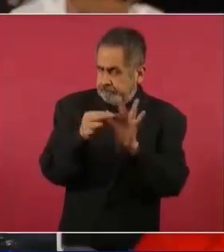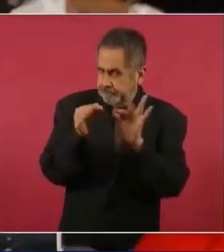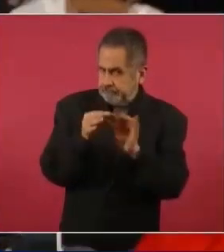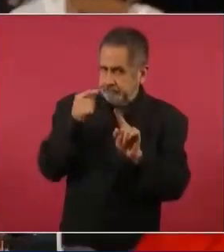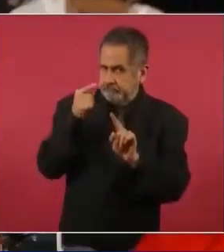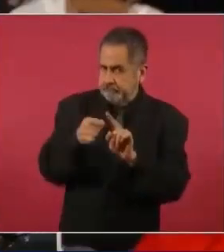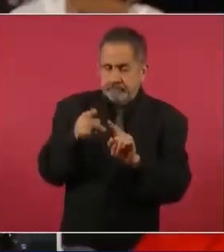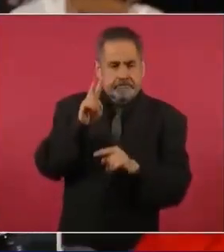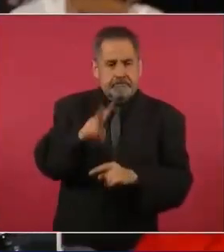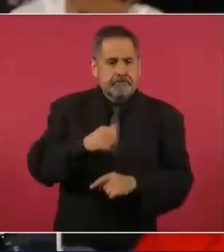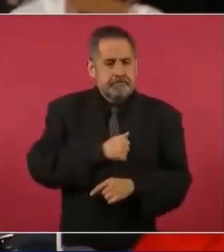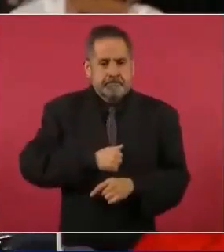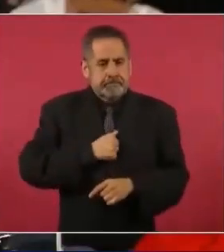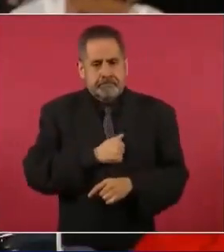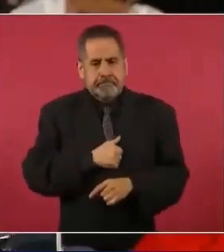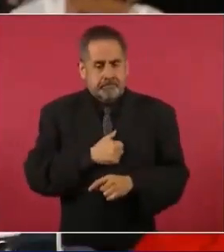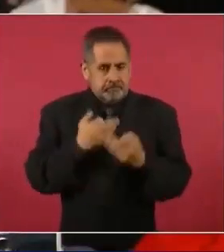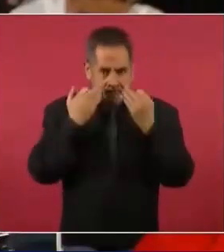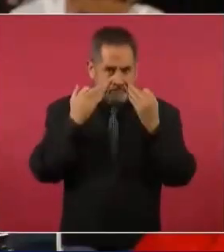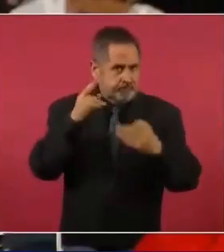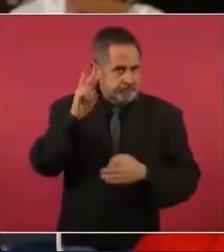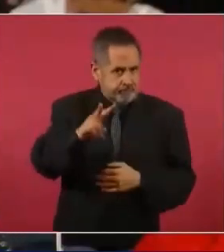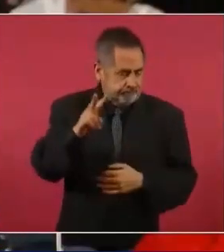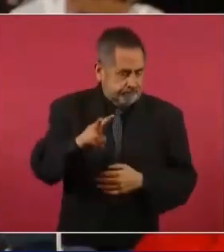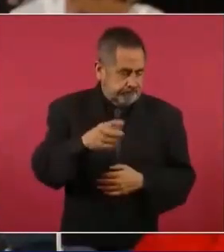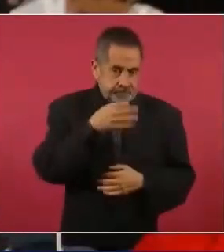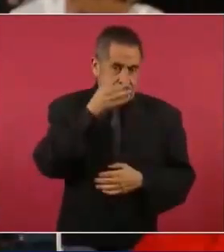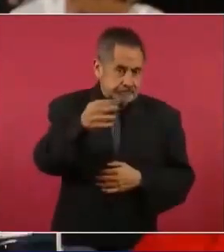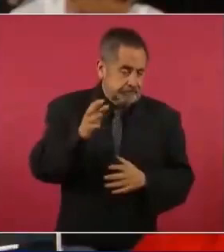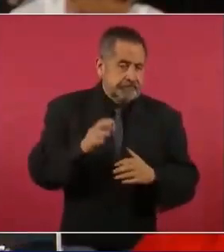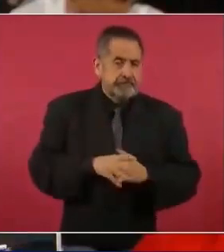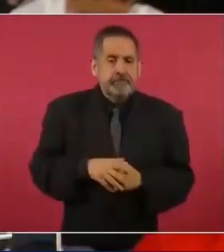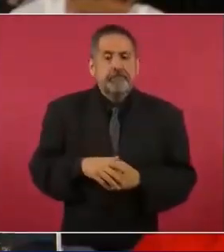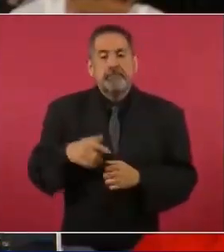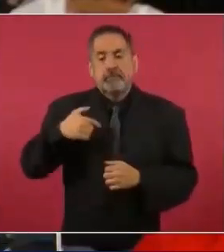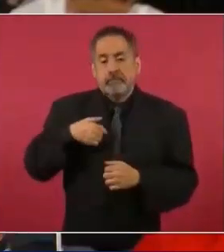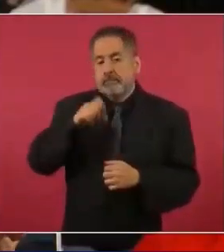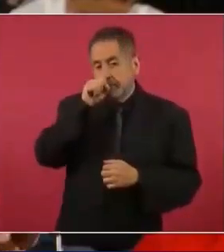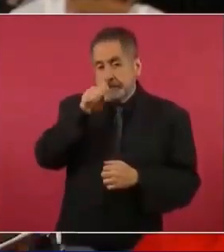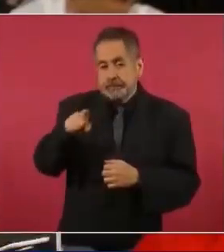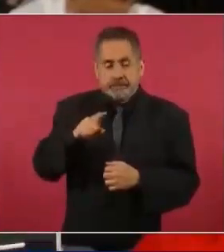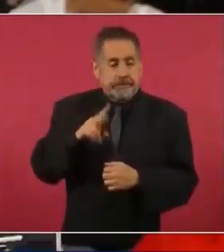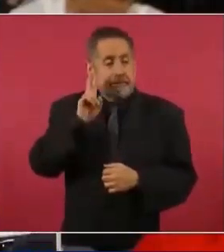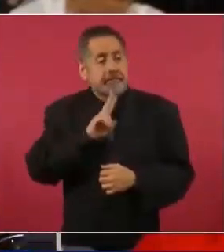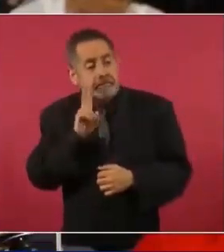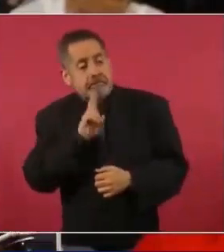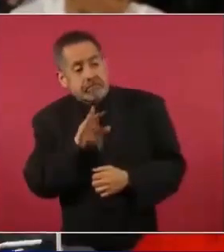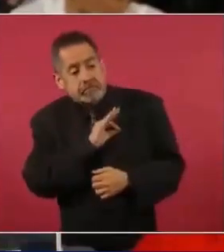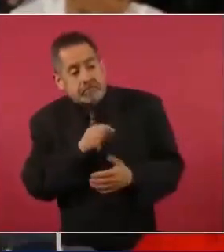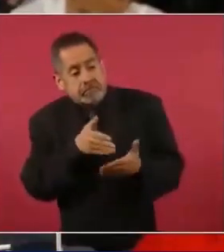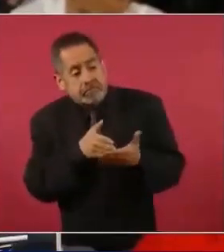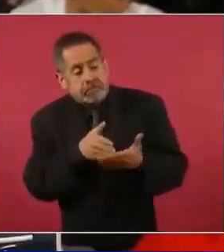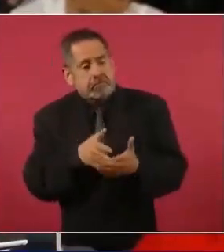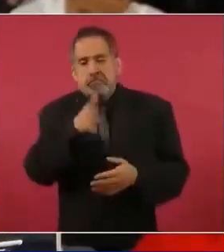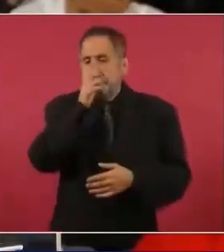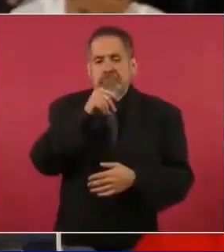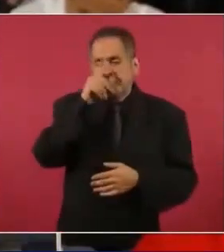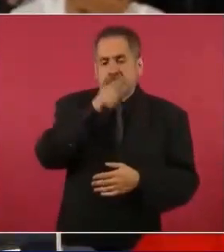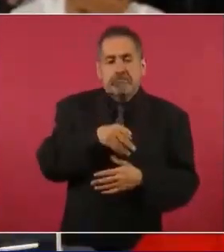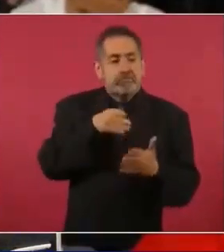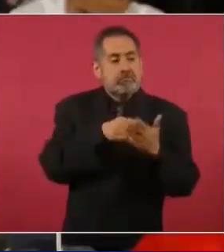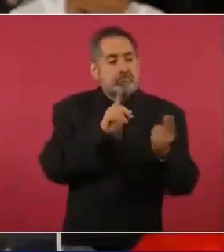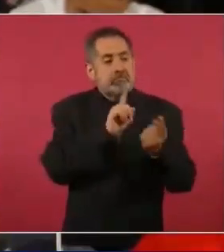porque desgraciadamente, presidente, hemos también intentado, y digo intentado porque pues entrevistar